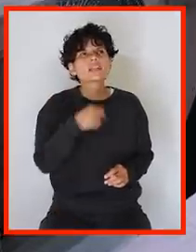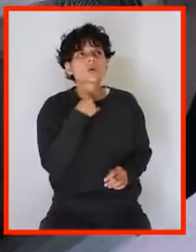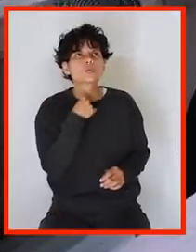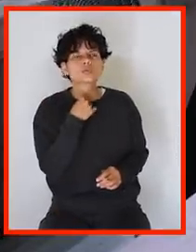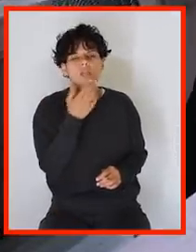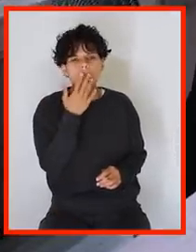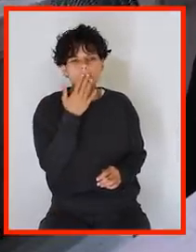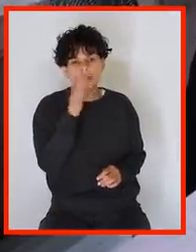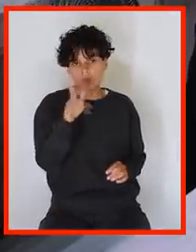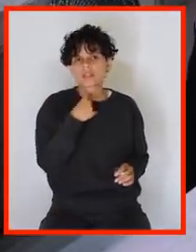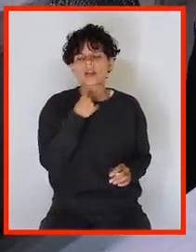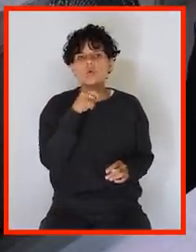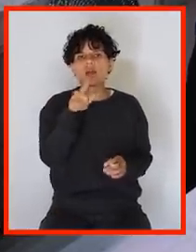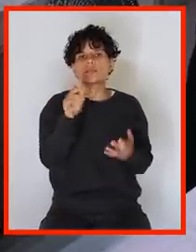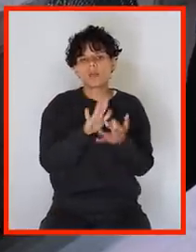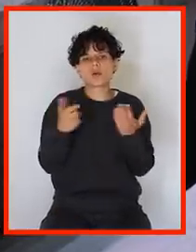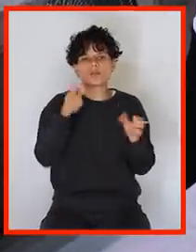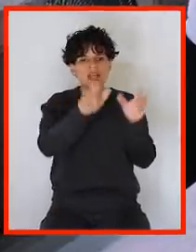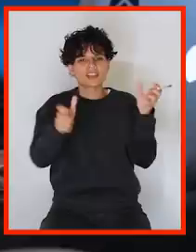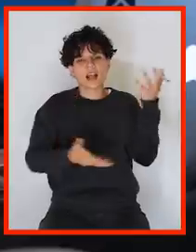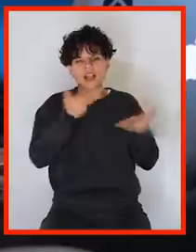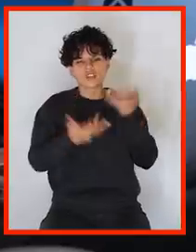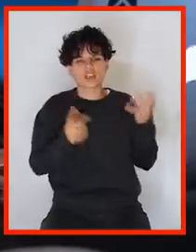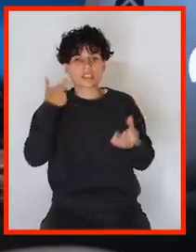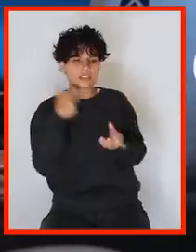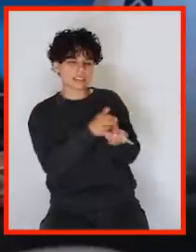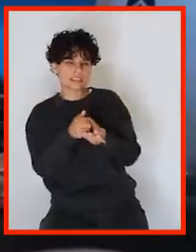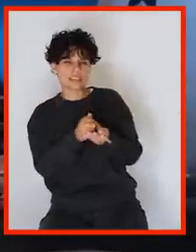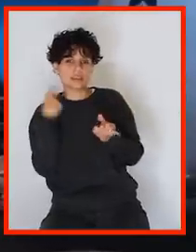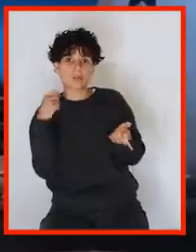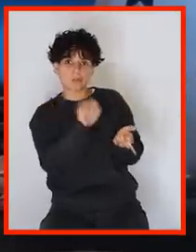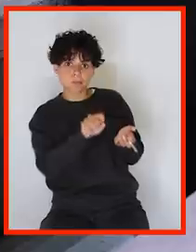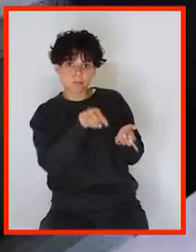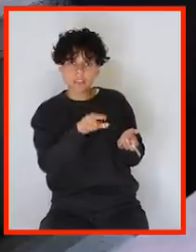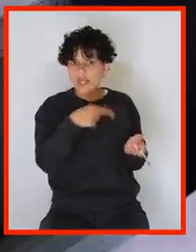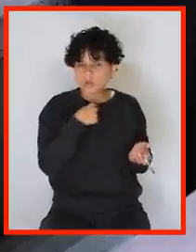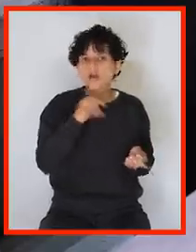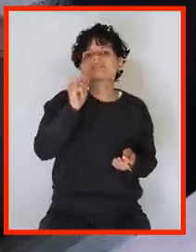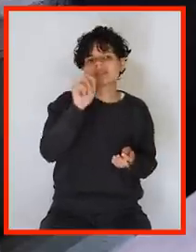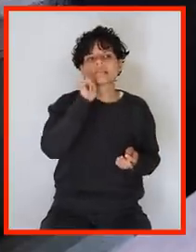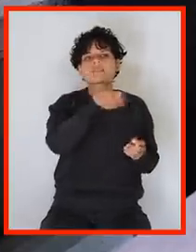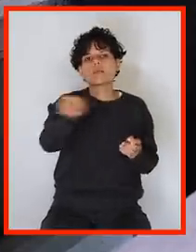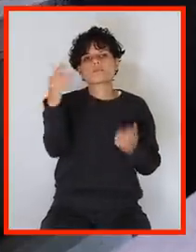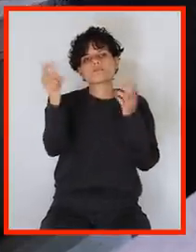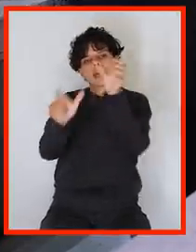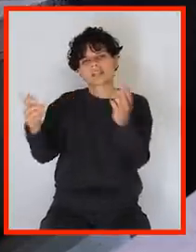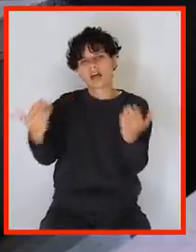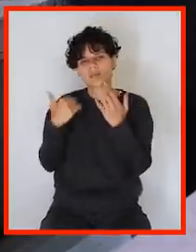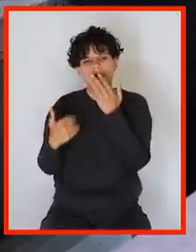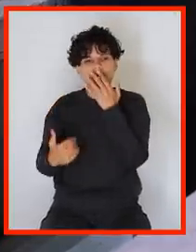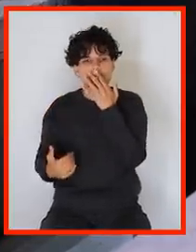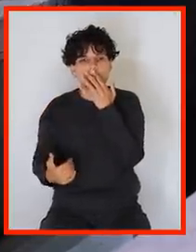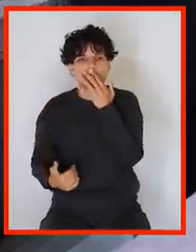cuando están escuchando tu música y te etiquetan o no? Eso significa que están apoyando. Acá siempre se agradece caleta el apoyo de donde